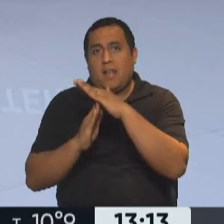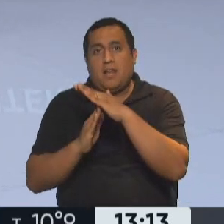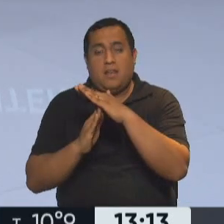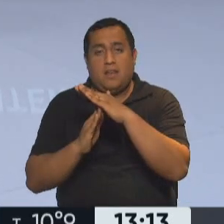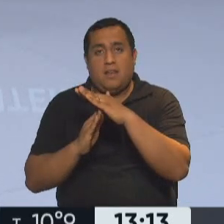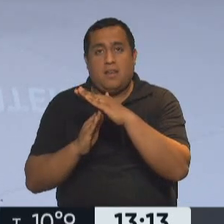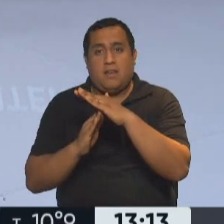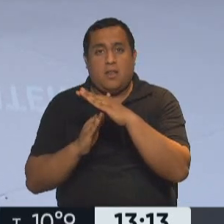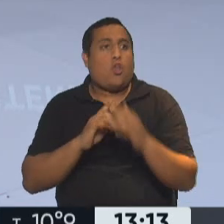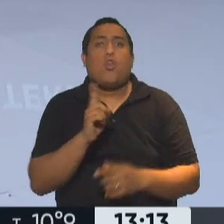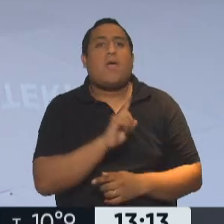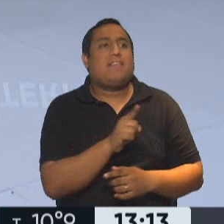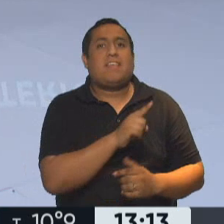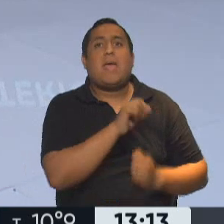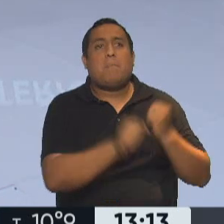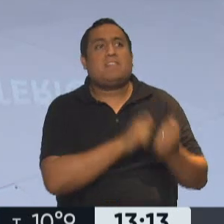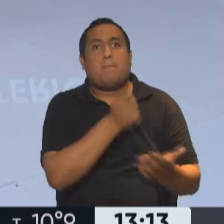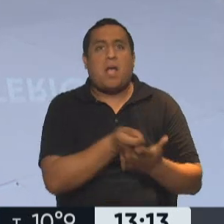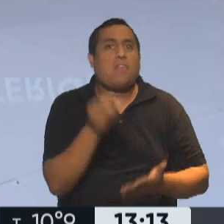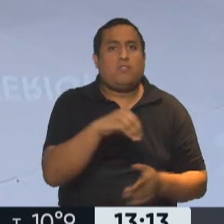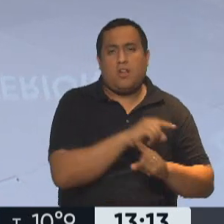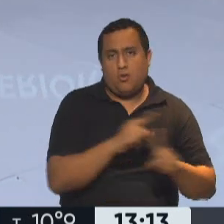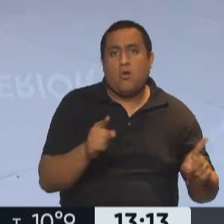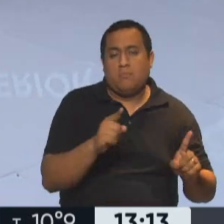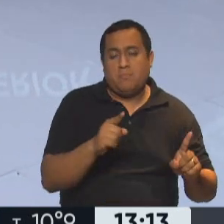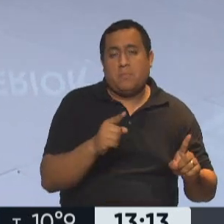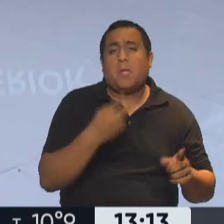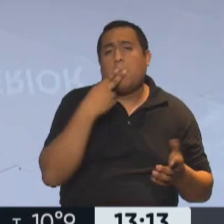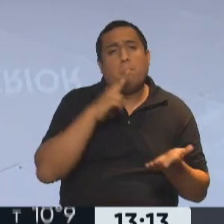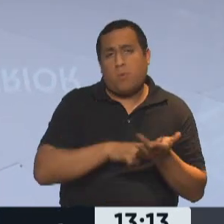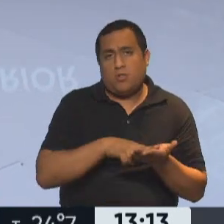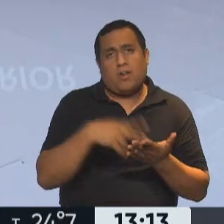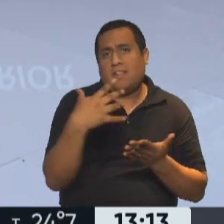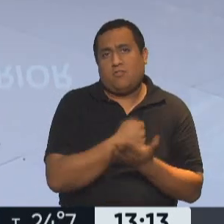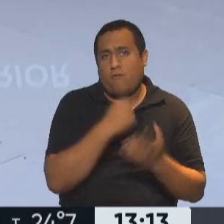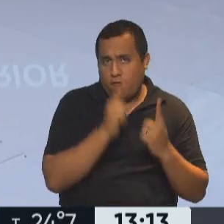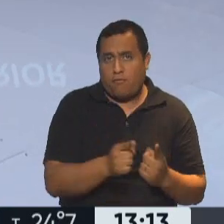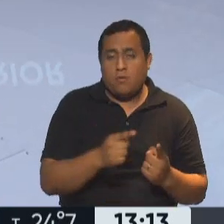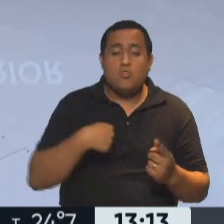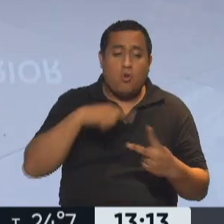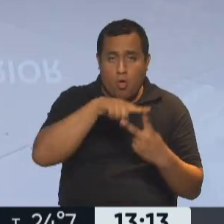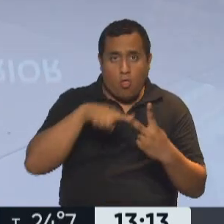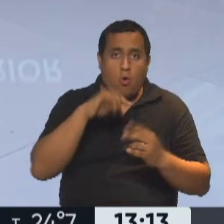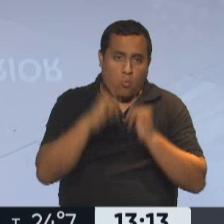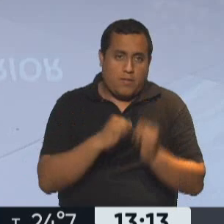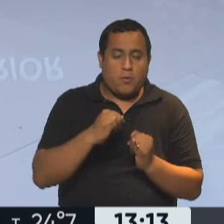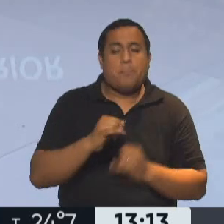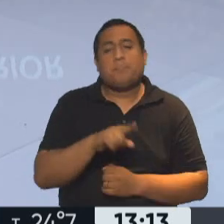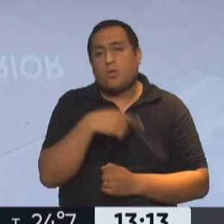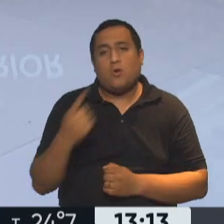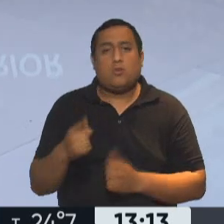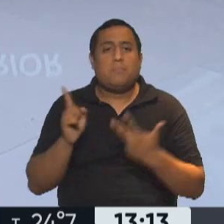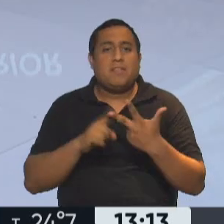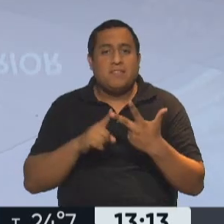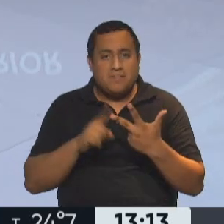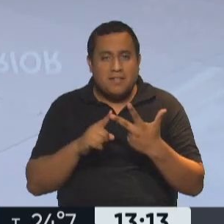cobran adicionalmente porque se deja de recaudar retenciones. Estas dos cosas me parece importante remarcarlas. En tercer lugar,